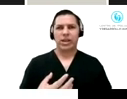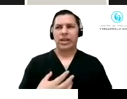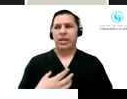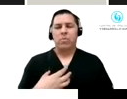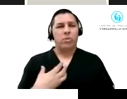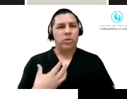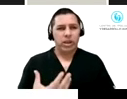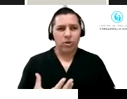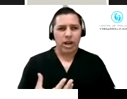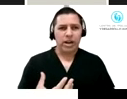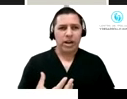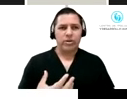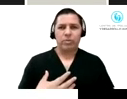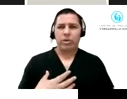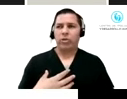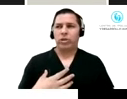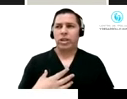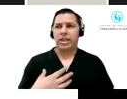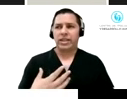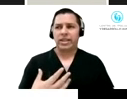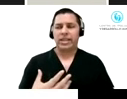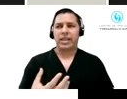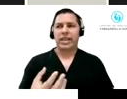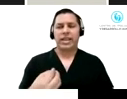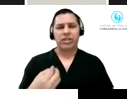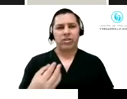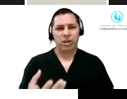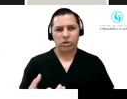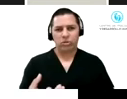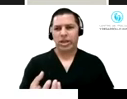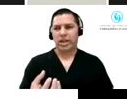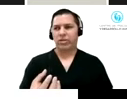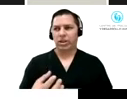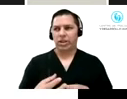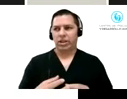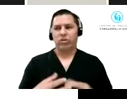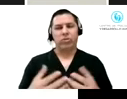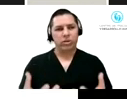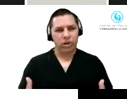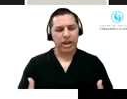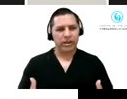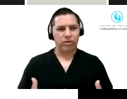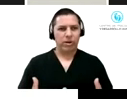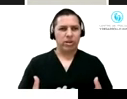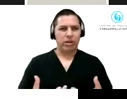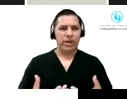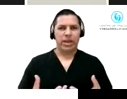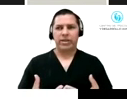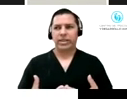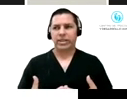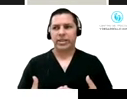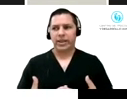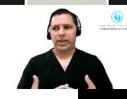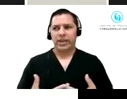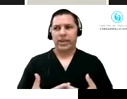juzgados. Podemos equivocarnos, pero tener la certeza de que a quien se lo estamos comunicando nos va a ayudar a resolverlo también.